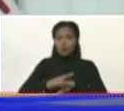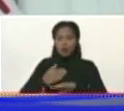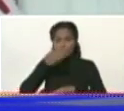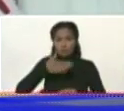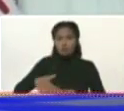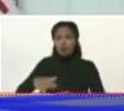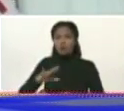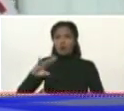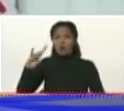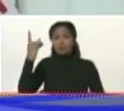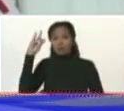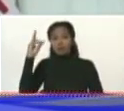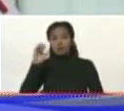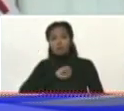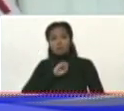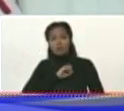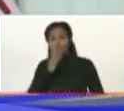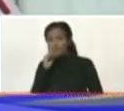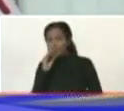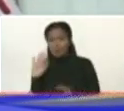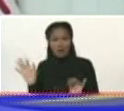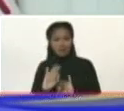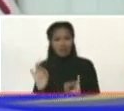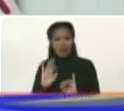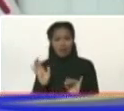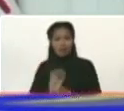tiene miedo. No tiene miedo el pueblo de Bolivia.